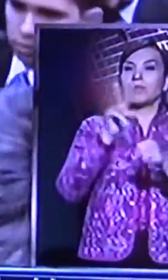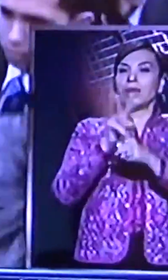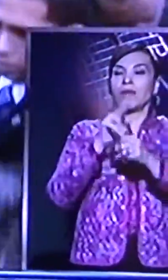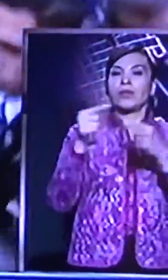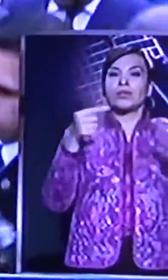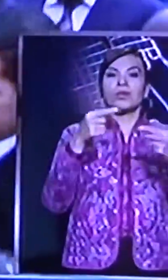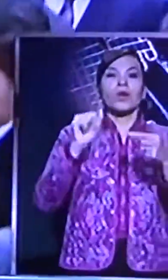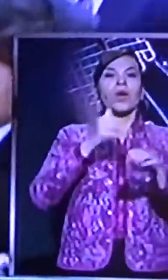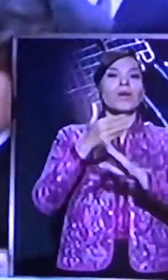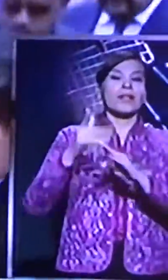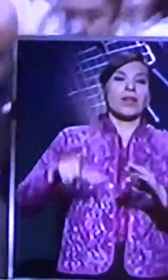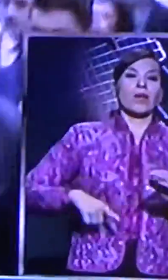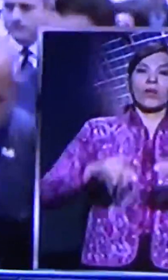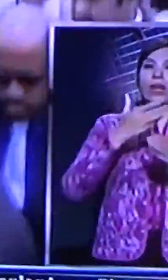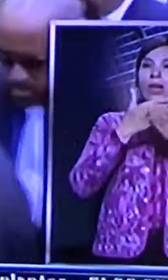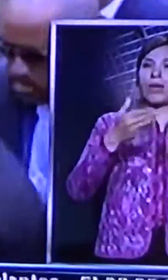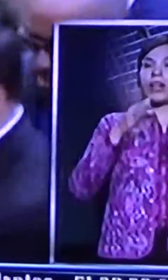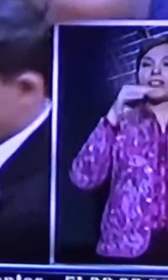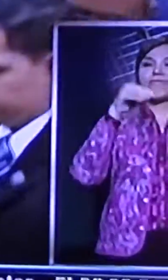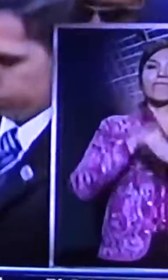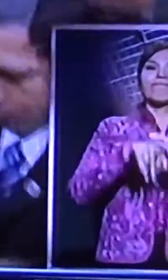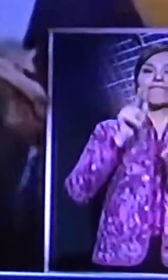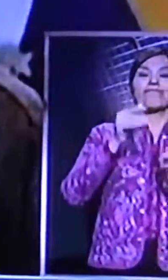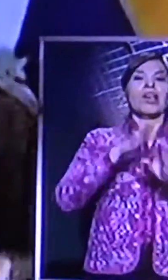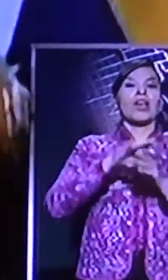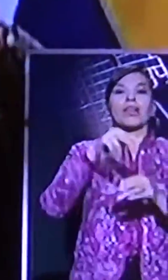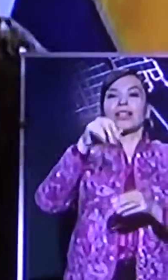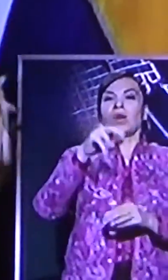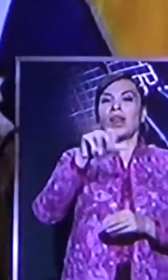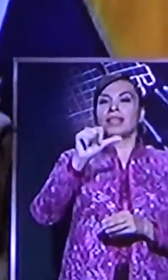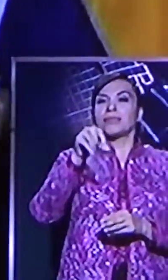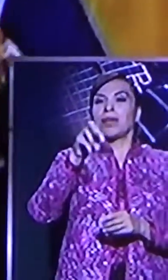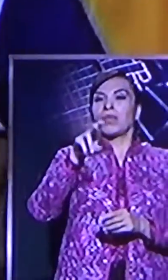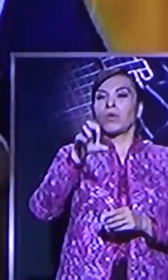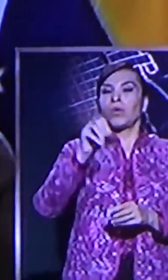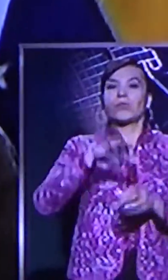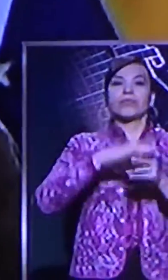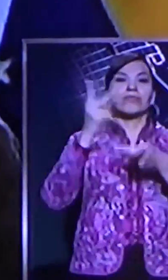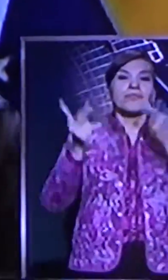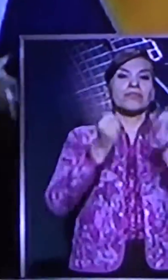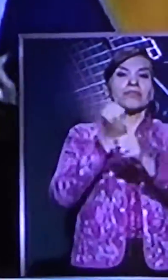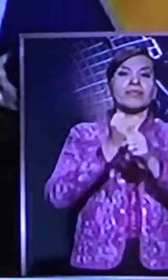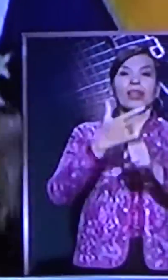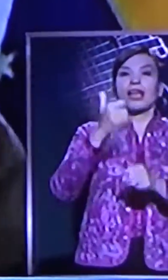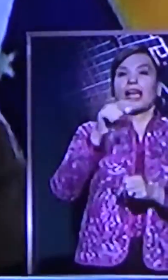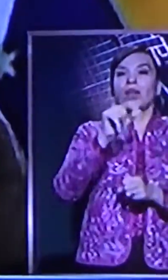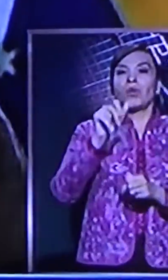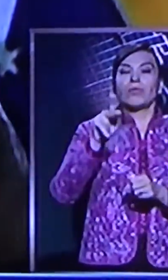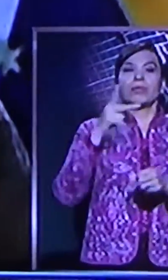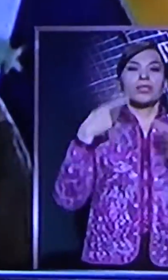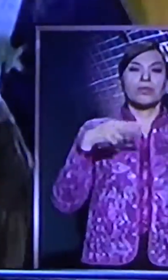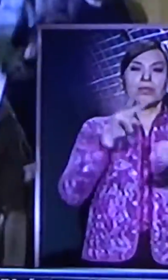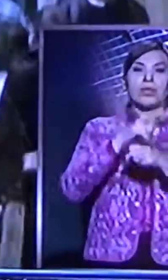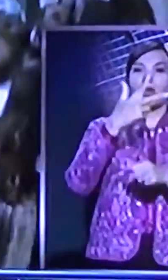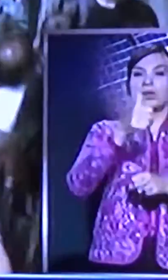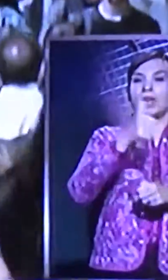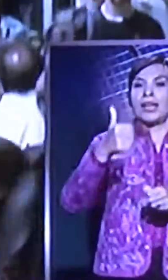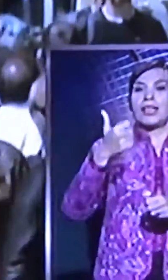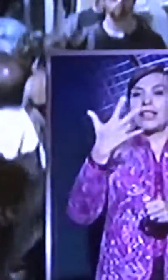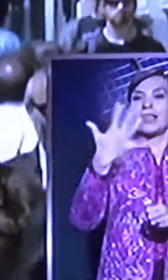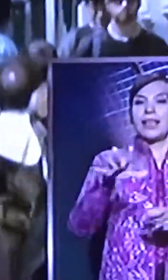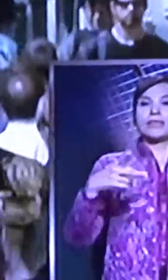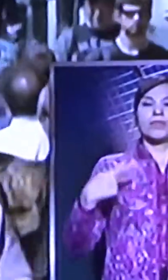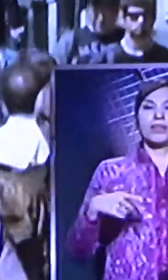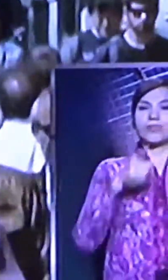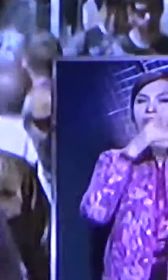la oposición, se derrumba la popularidad de Nicolás Maduro. Una encuesta de Gallup entre los venezolanos revela que 8 de cada 10